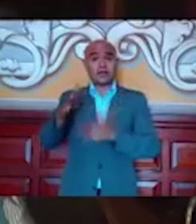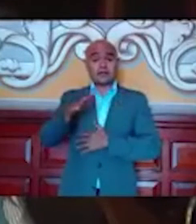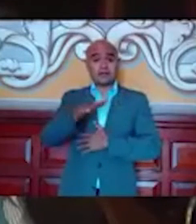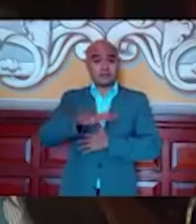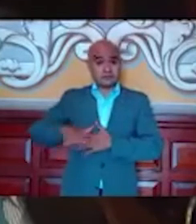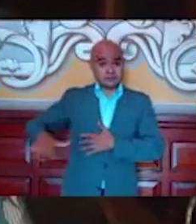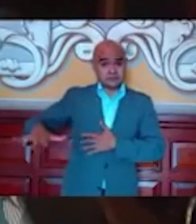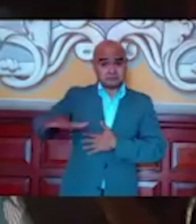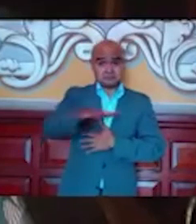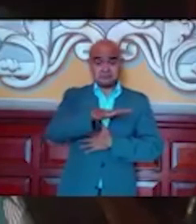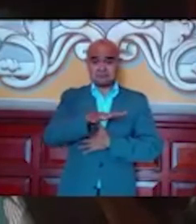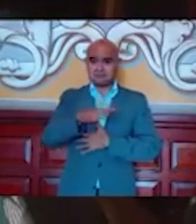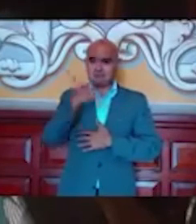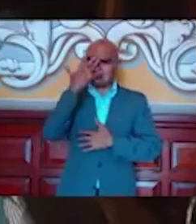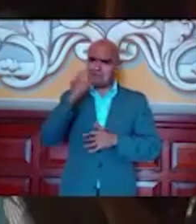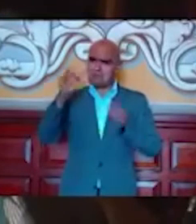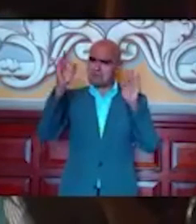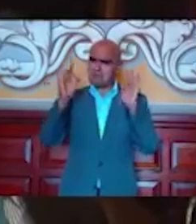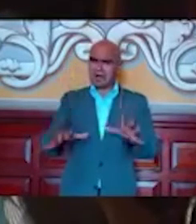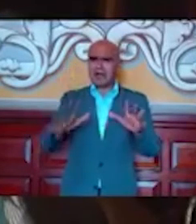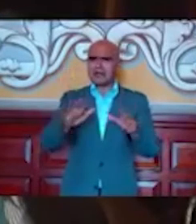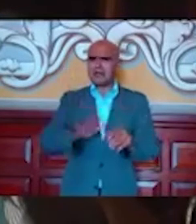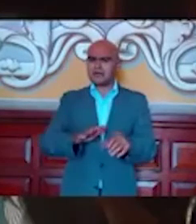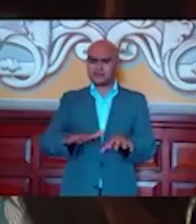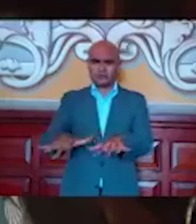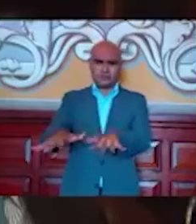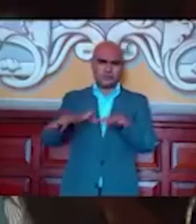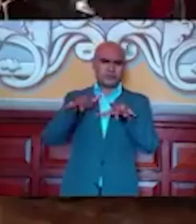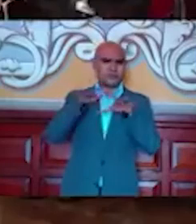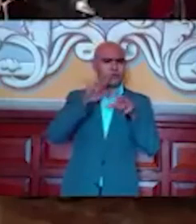punto muy cercano, siendo el puerto más